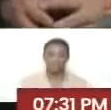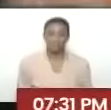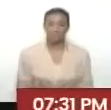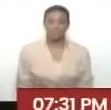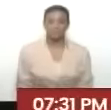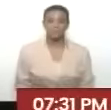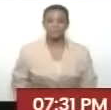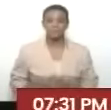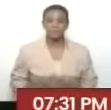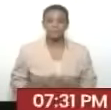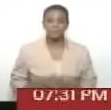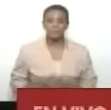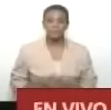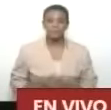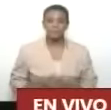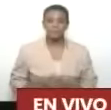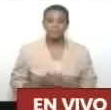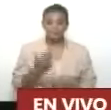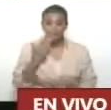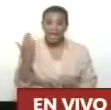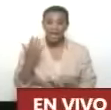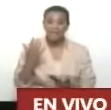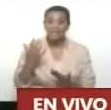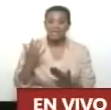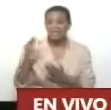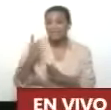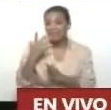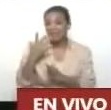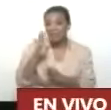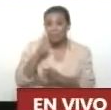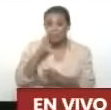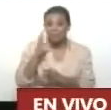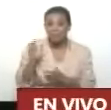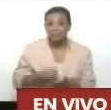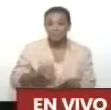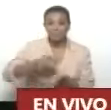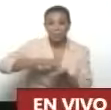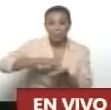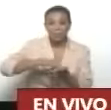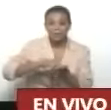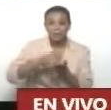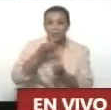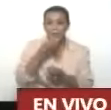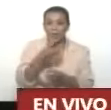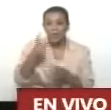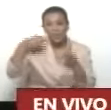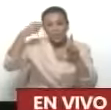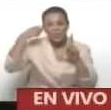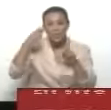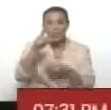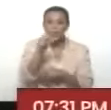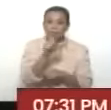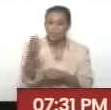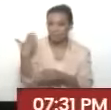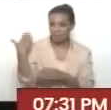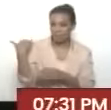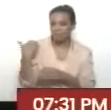WhatsApp. ¿Mm? Había sacado un videito con Bella. Bien bonito, hace una semana.